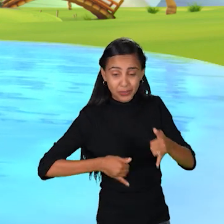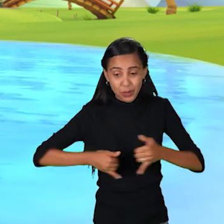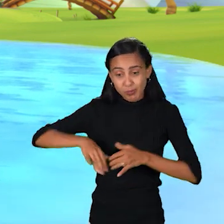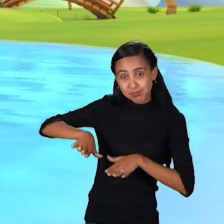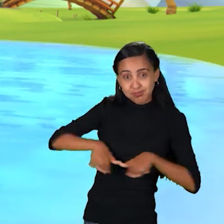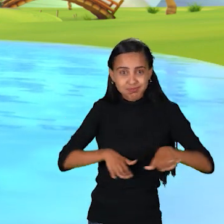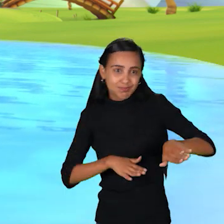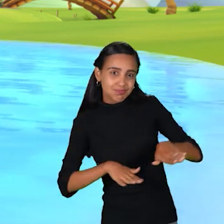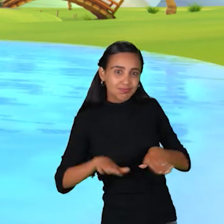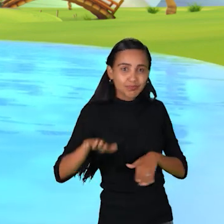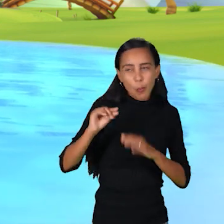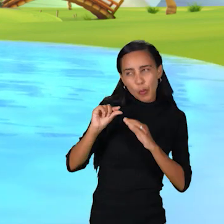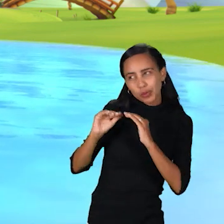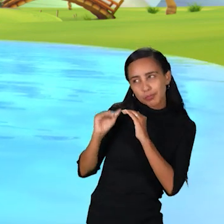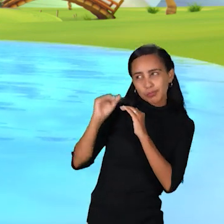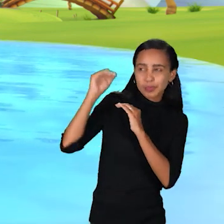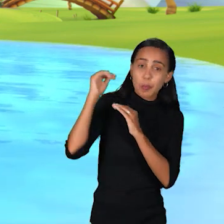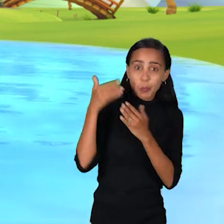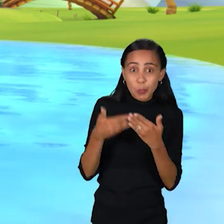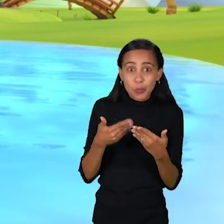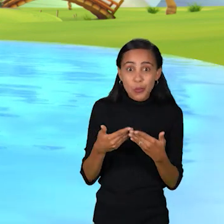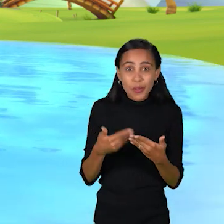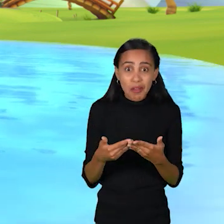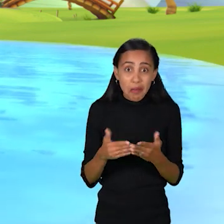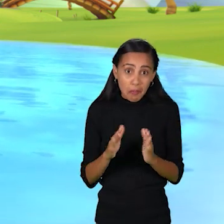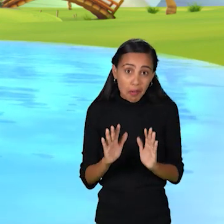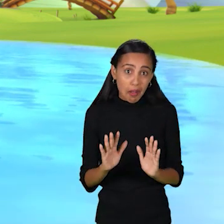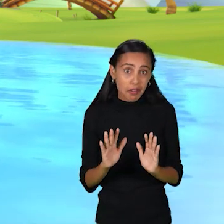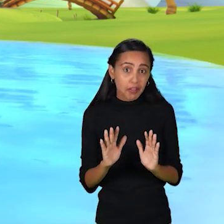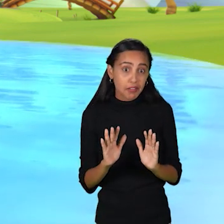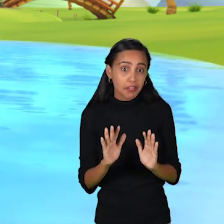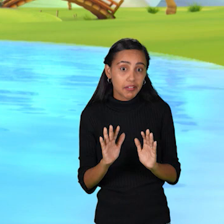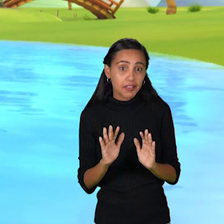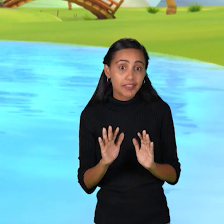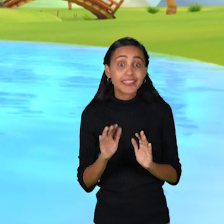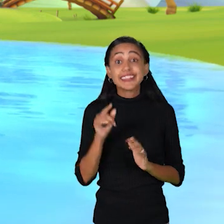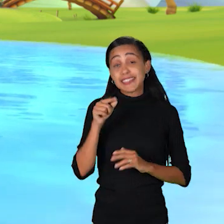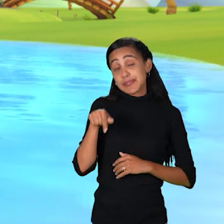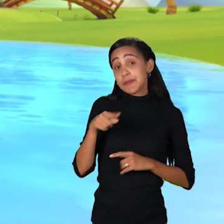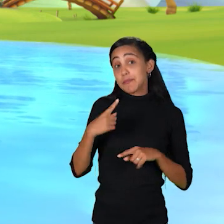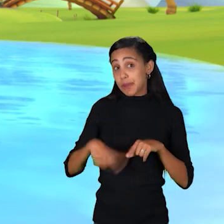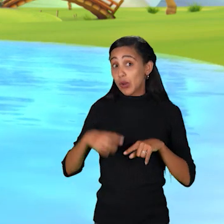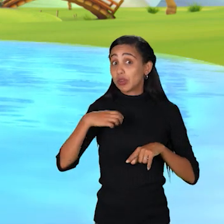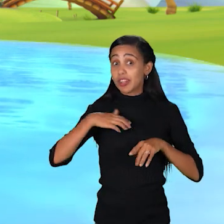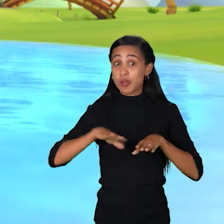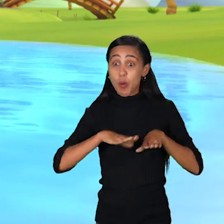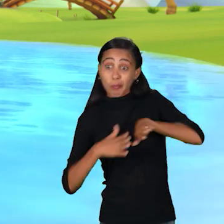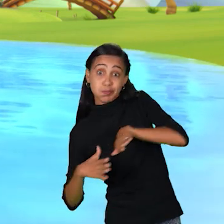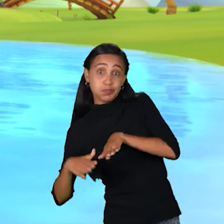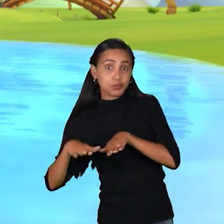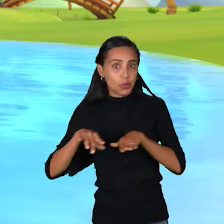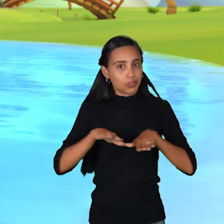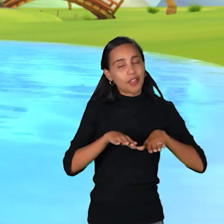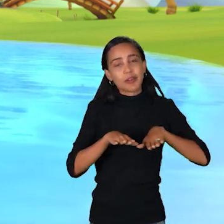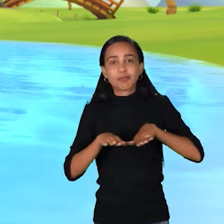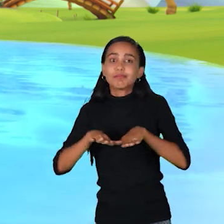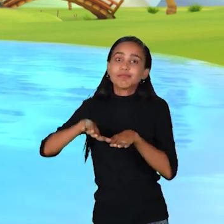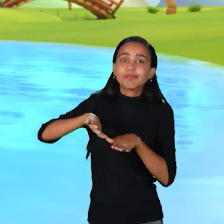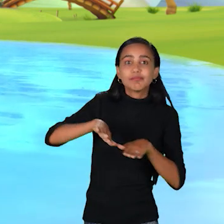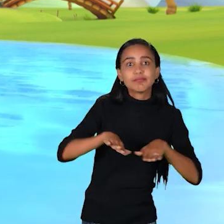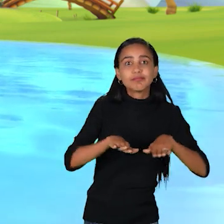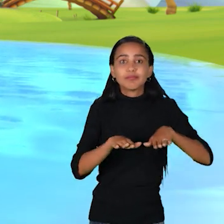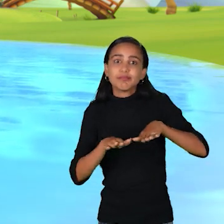más alta. ¿Por qué no pruebas? Eso sí, tendrías que tener un equilibrio tan bueno como el mío